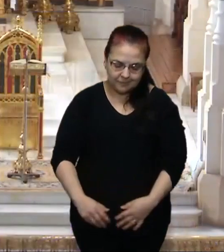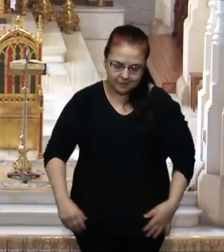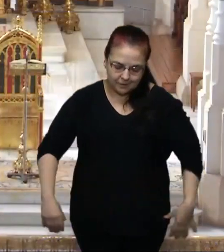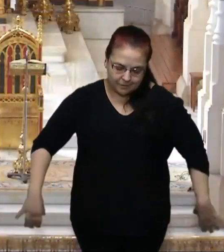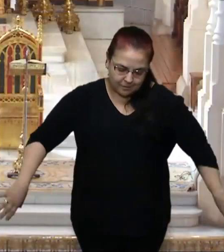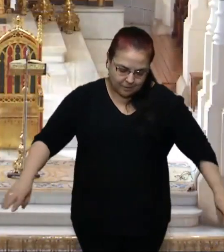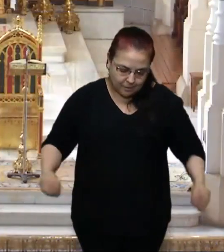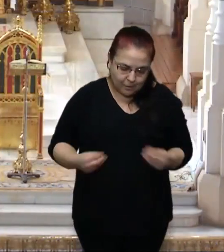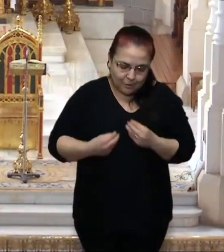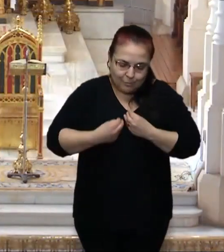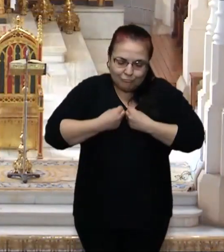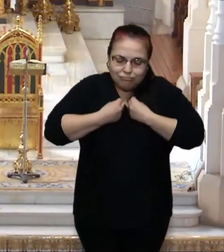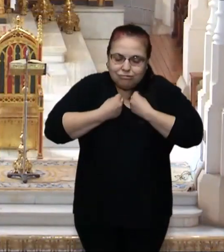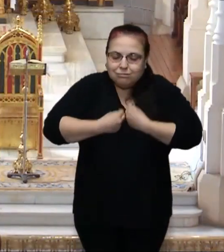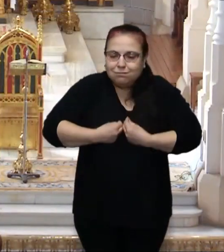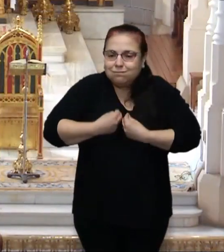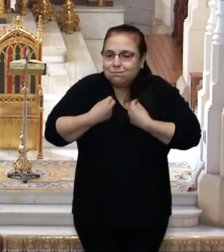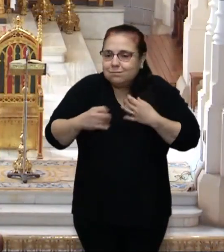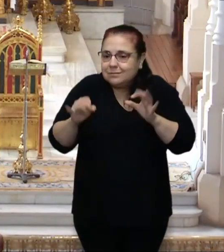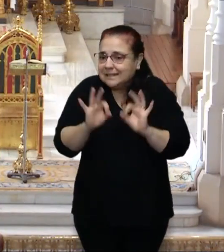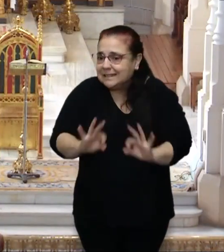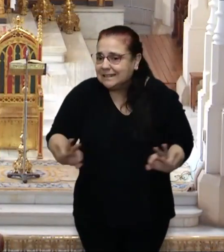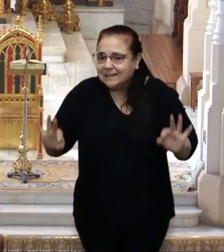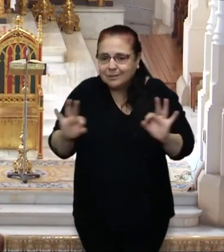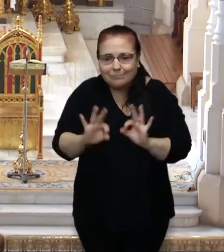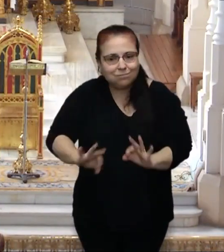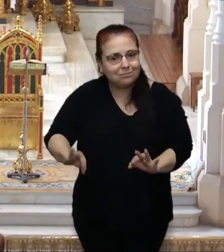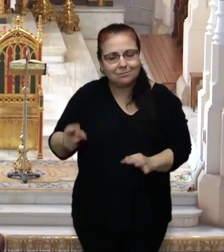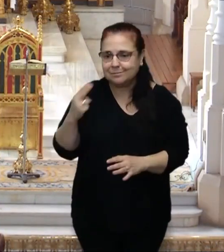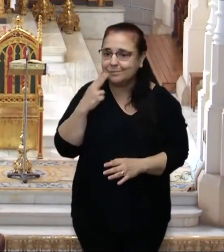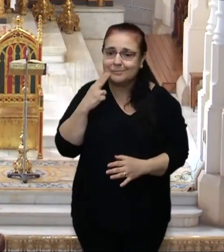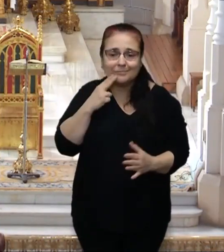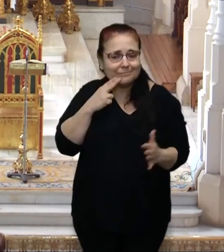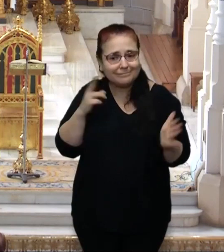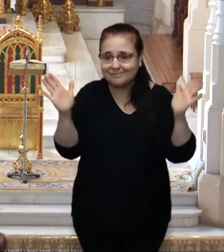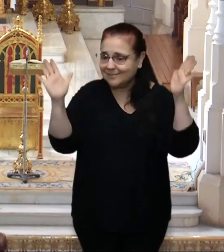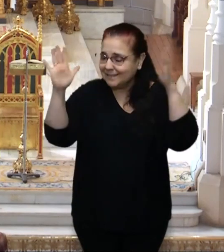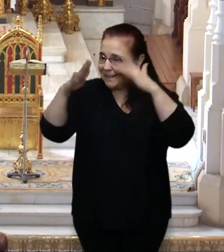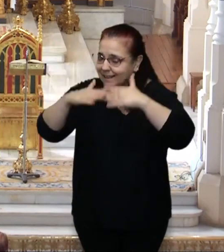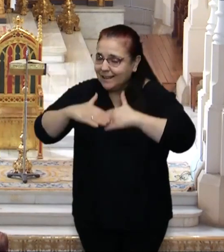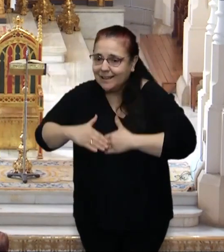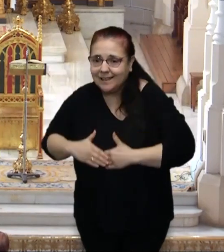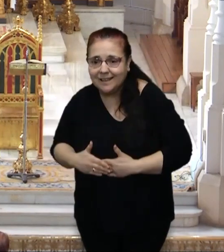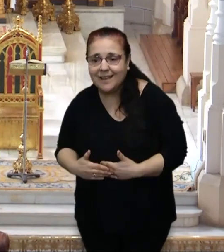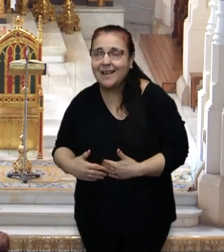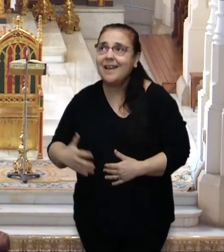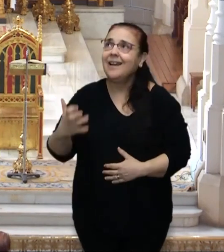No te turbe nada de espante.